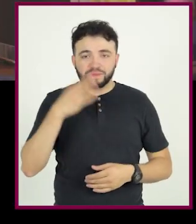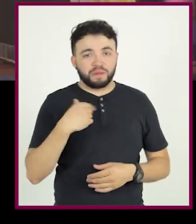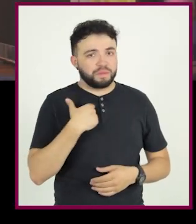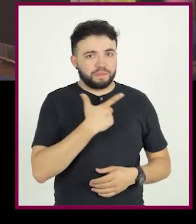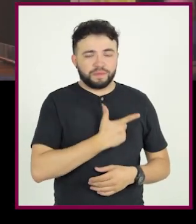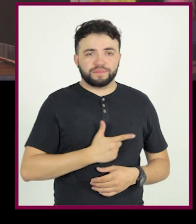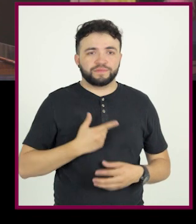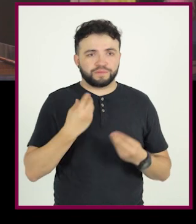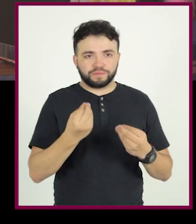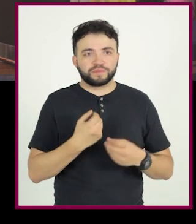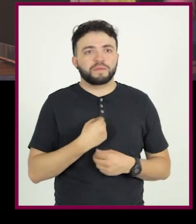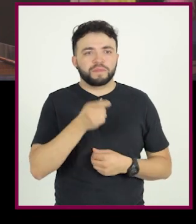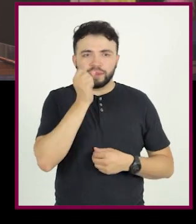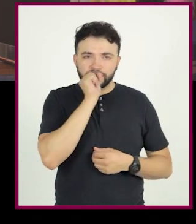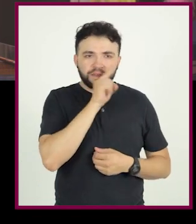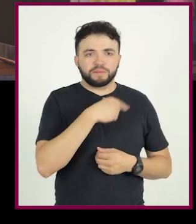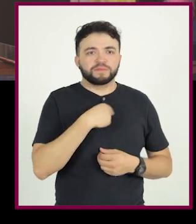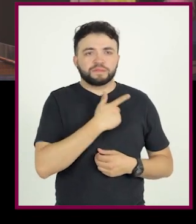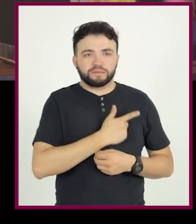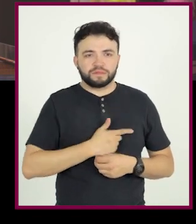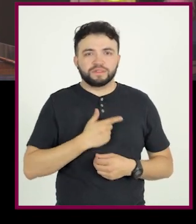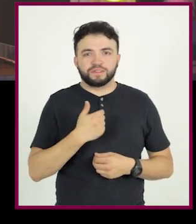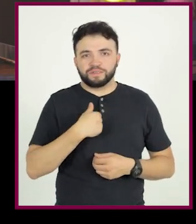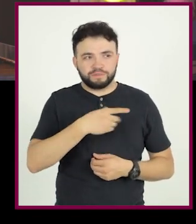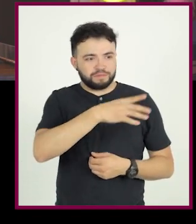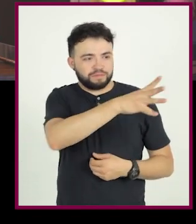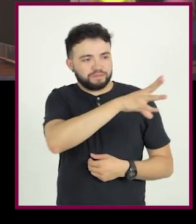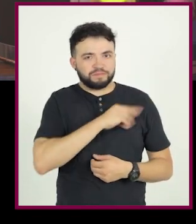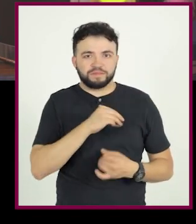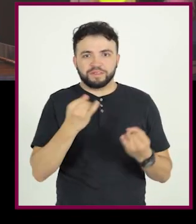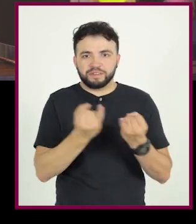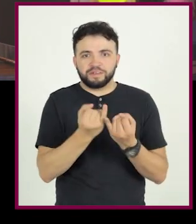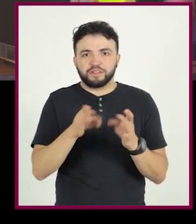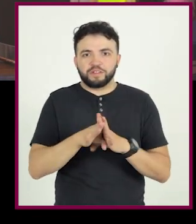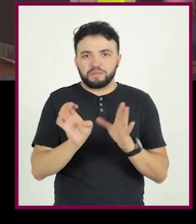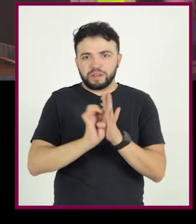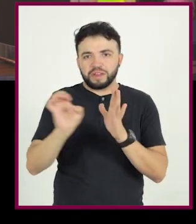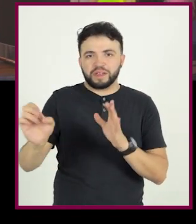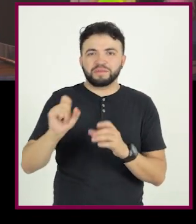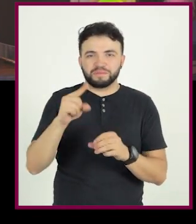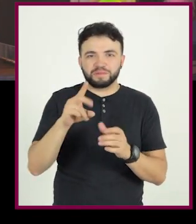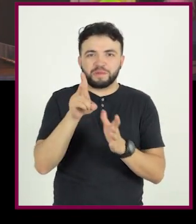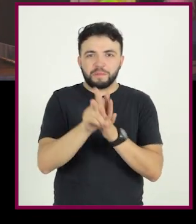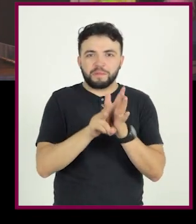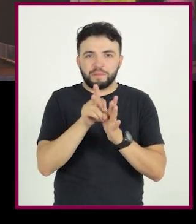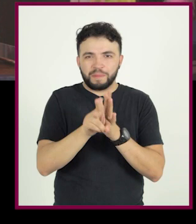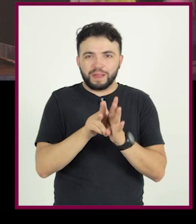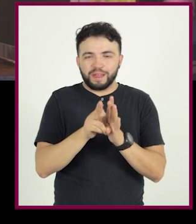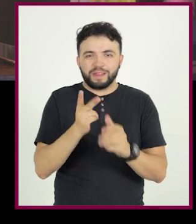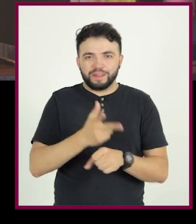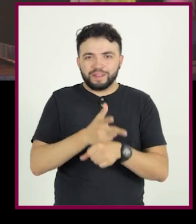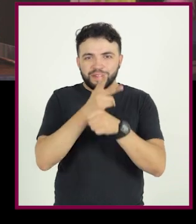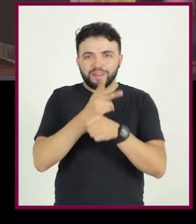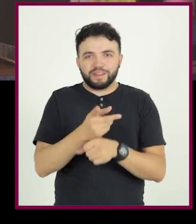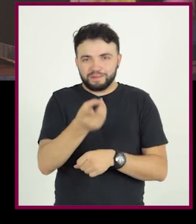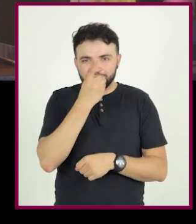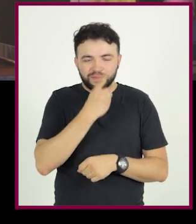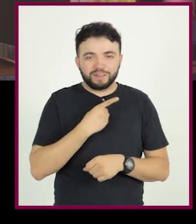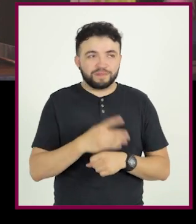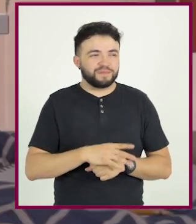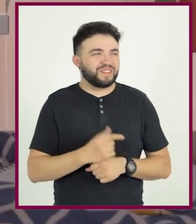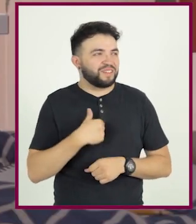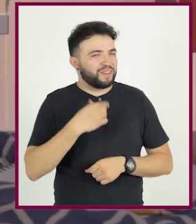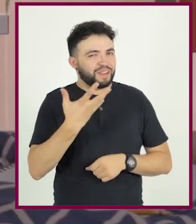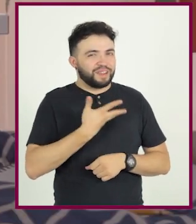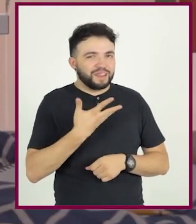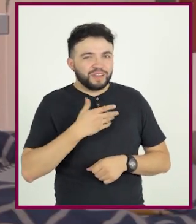Esta investigación estuvo buena. La neta me gustó mucho. Sí, a mí también. Creo que me contagiaste tu entusiasmo con los ejemplos de películas que me